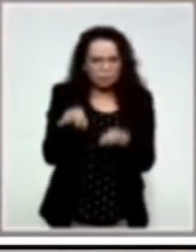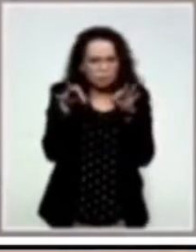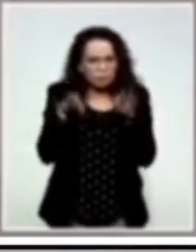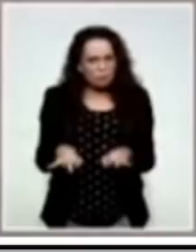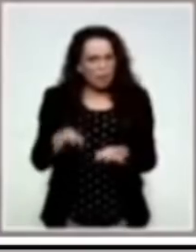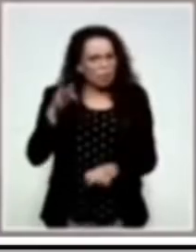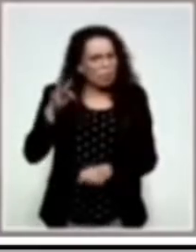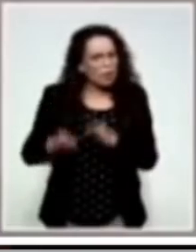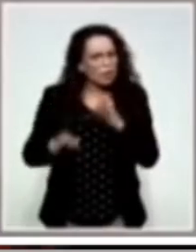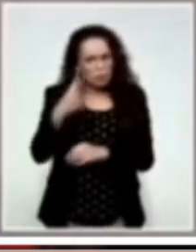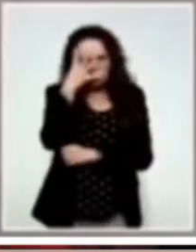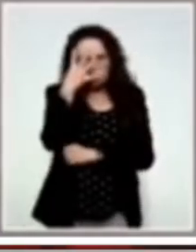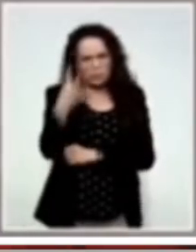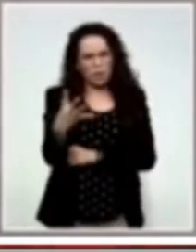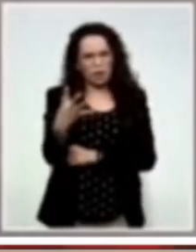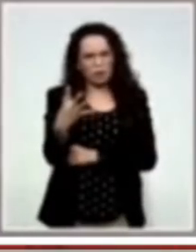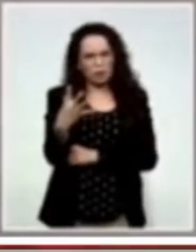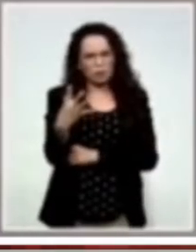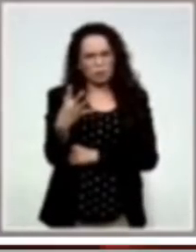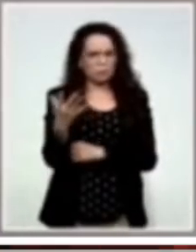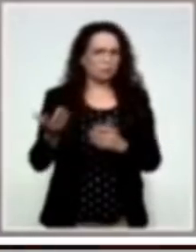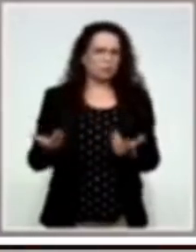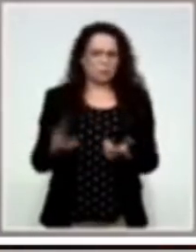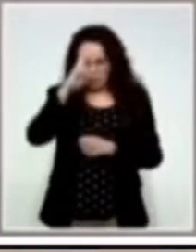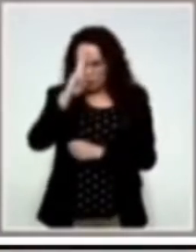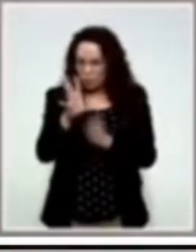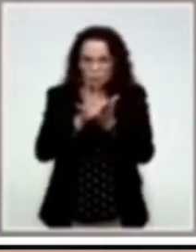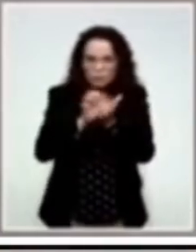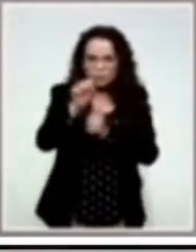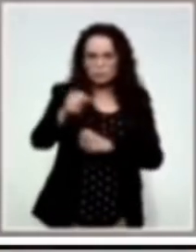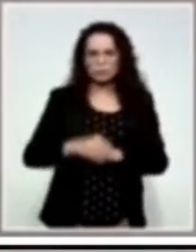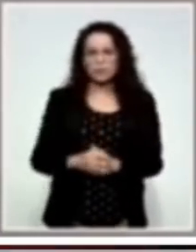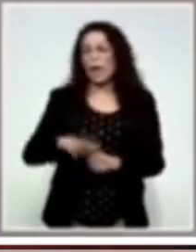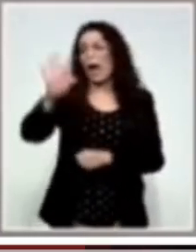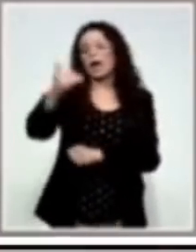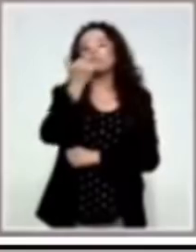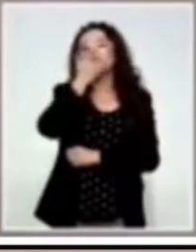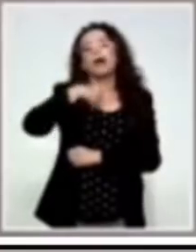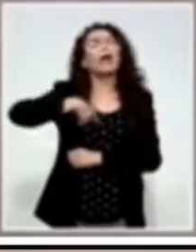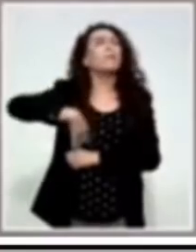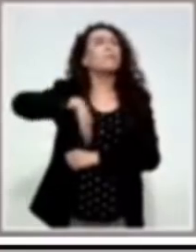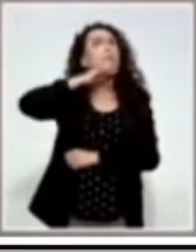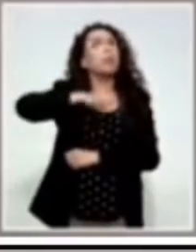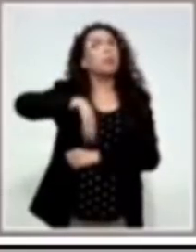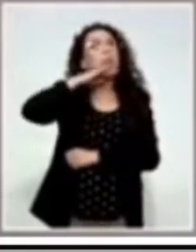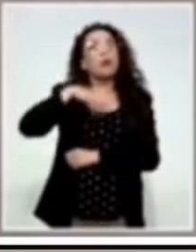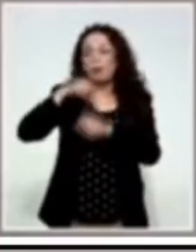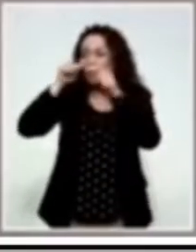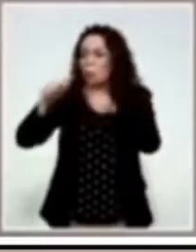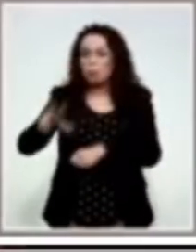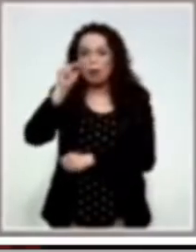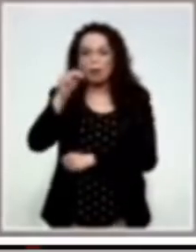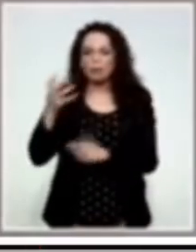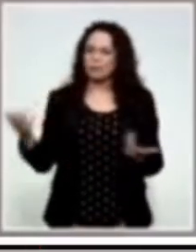serios. Es que estaba distraído, pues mala tarde. Usted no tiene que estar distraído, señor. Usted tiene que estar concentrado en la